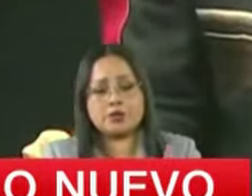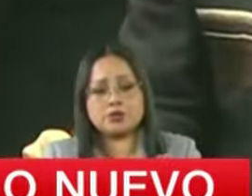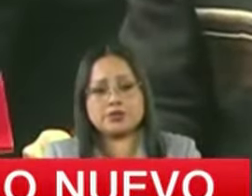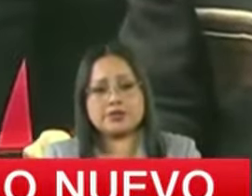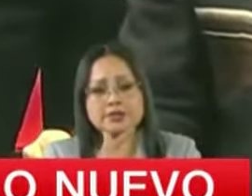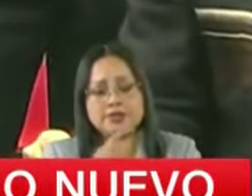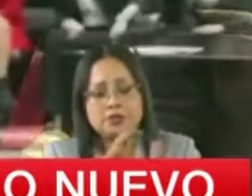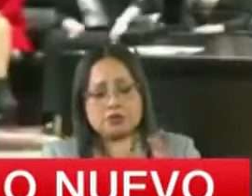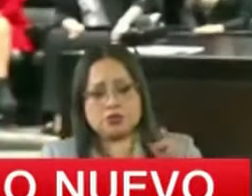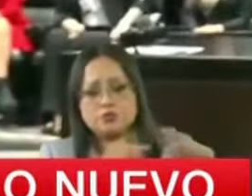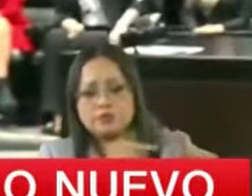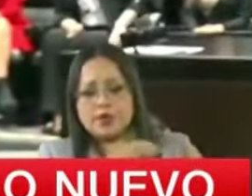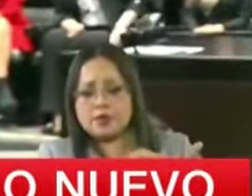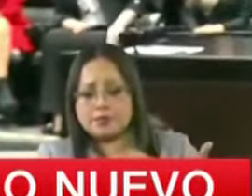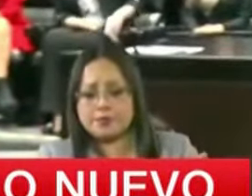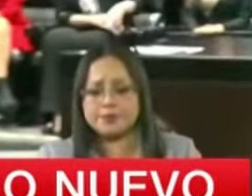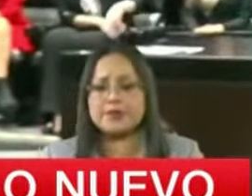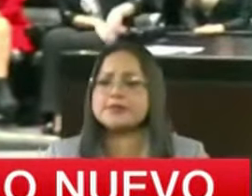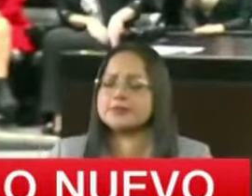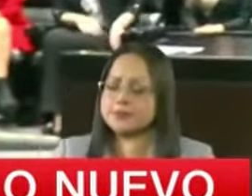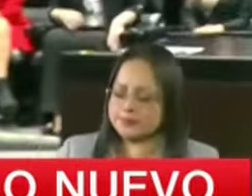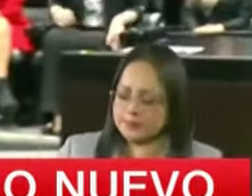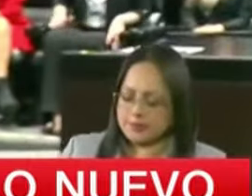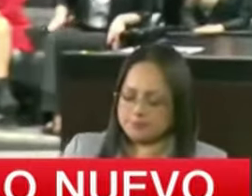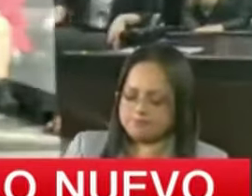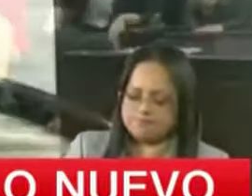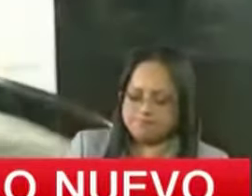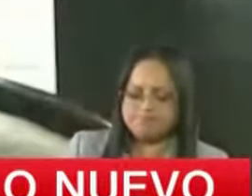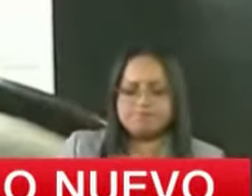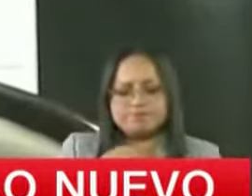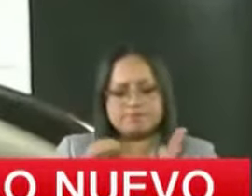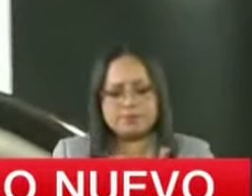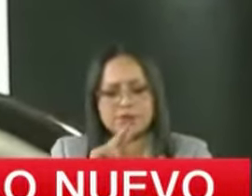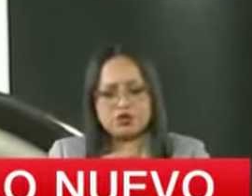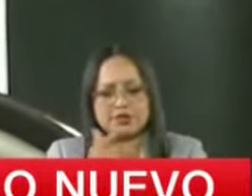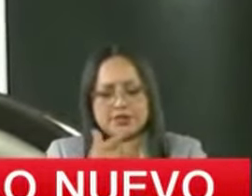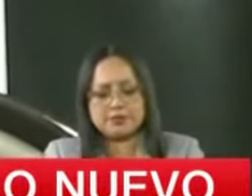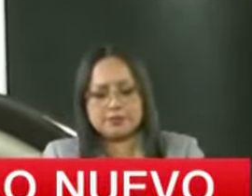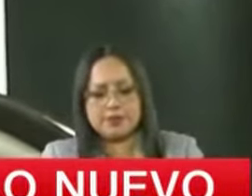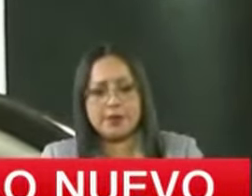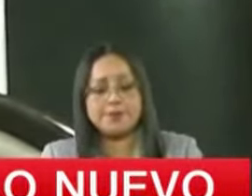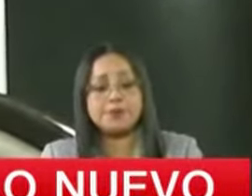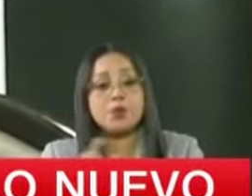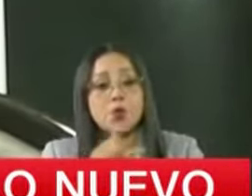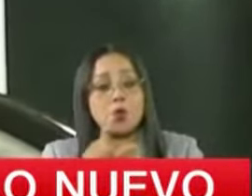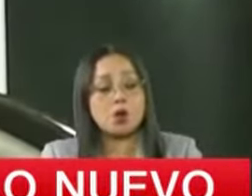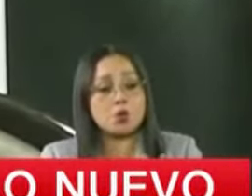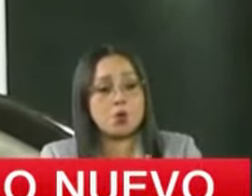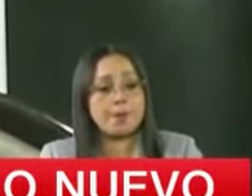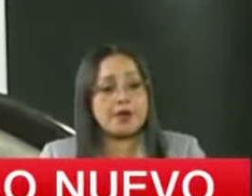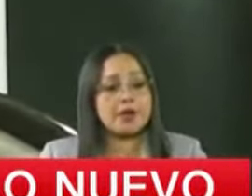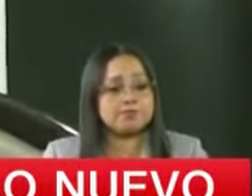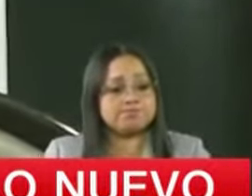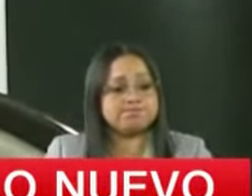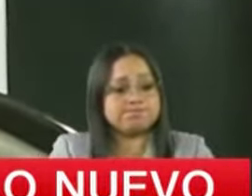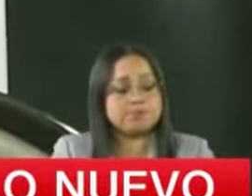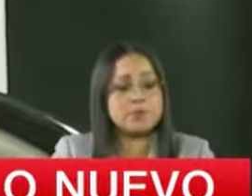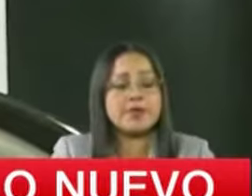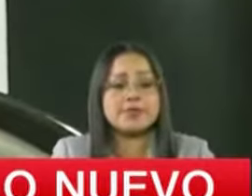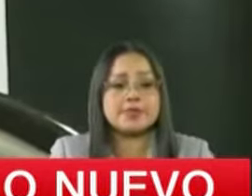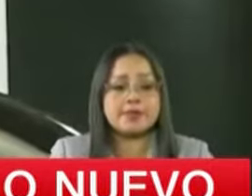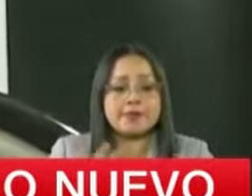constitucional. Con gusto, presidente. Artículo 87. El presidente, al tomar posesión de su cargo, prestará ante